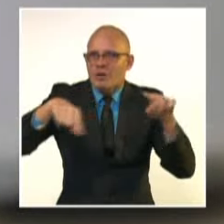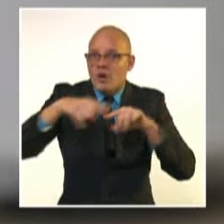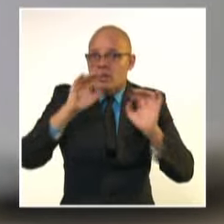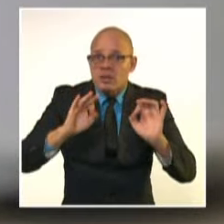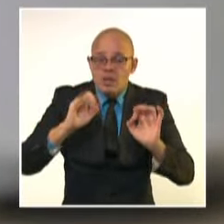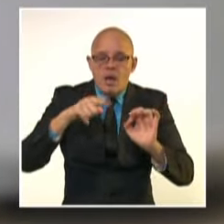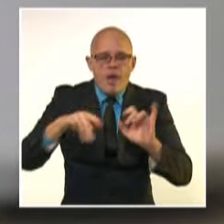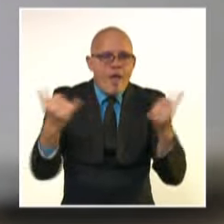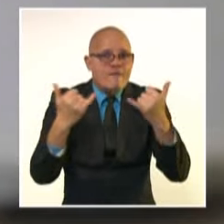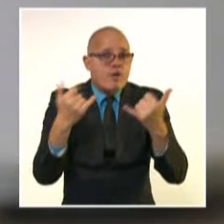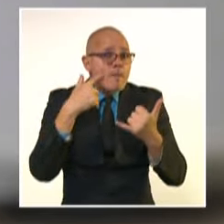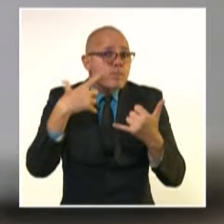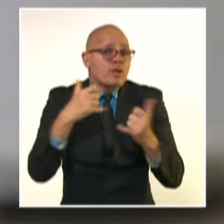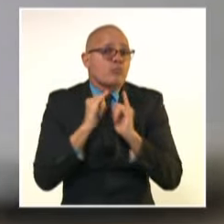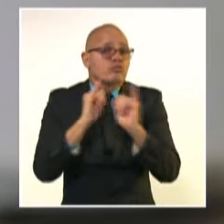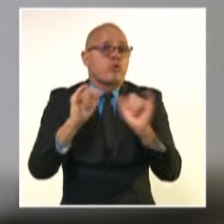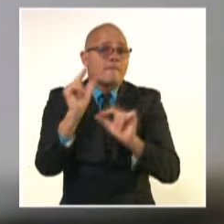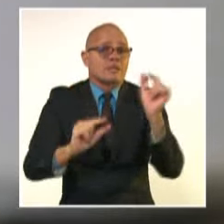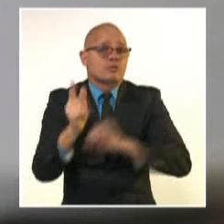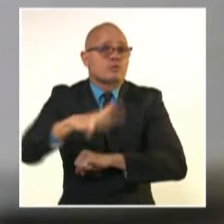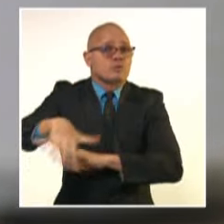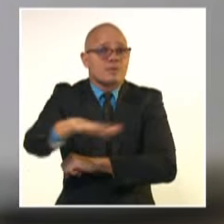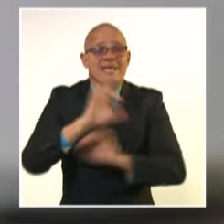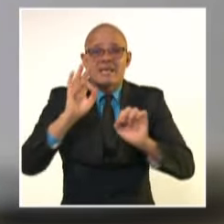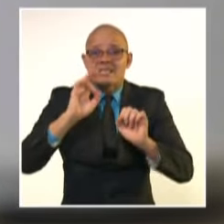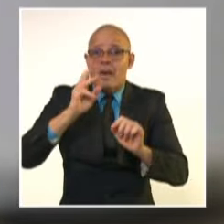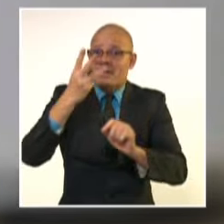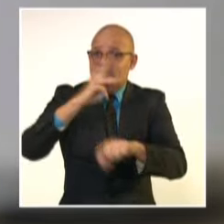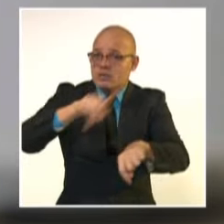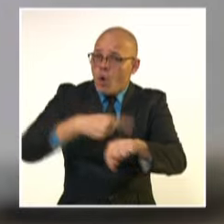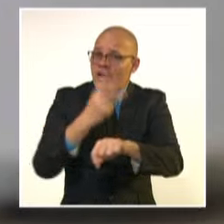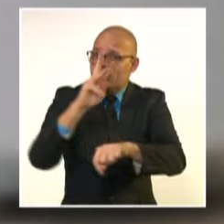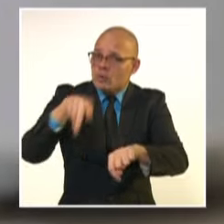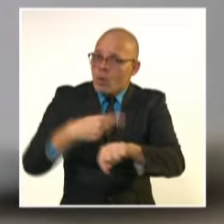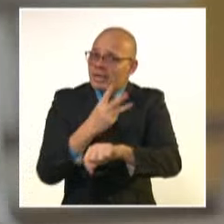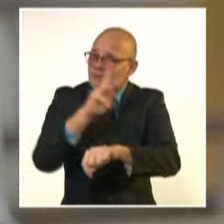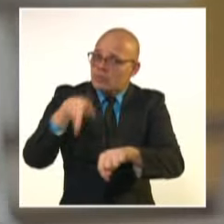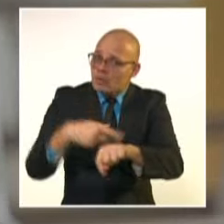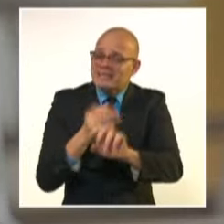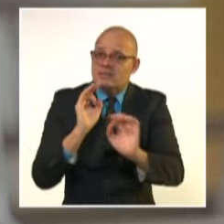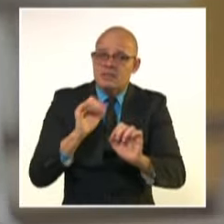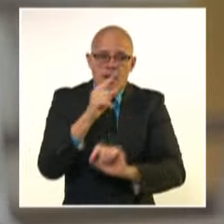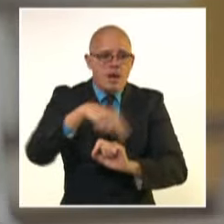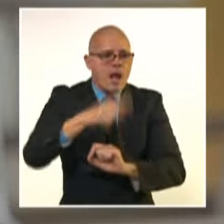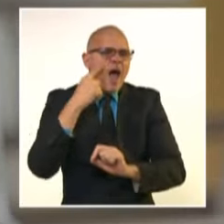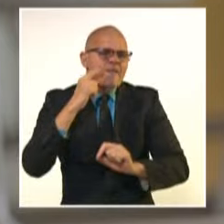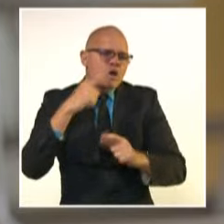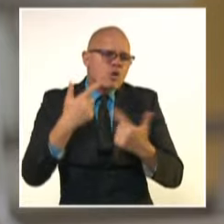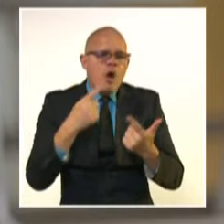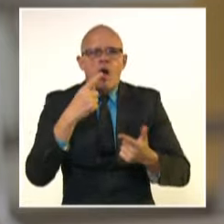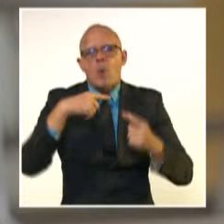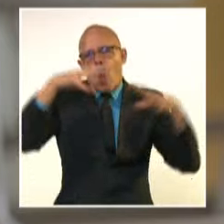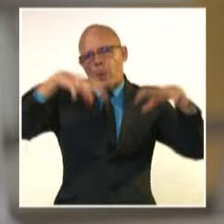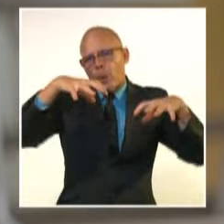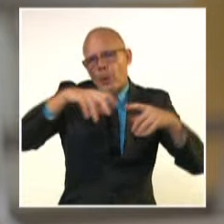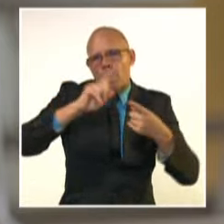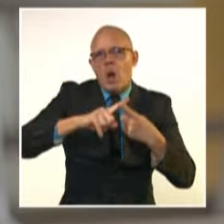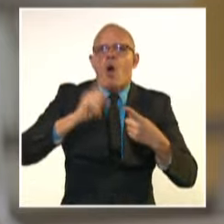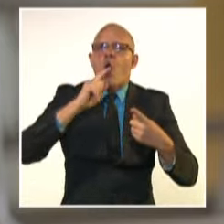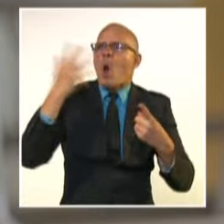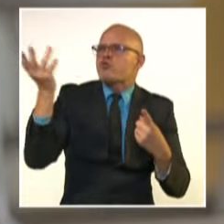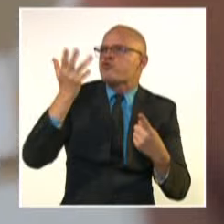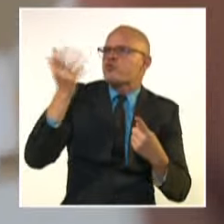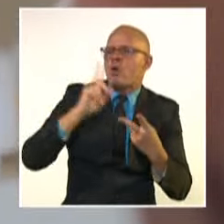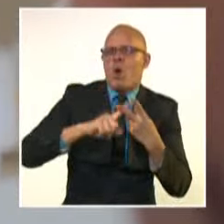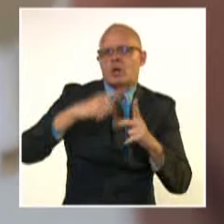informe puede salvar vidas. Cada 3 horas, los observadores registran aquí datos primarios de pluviometría, presión, viento y